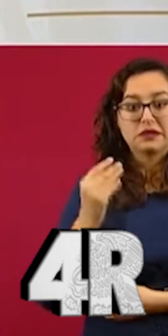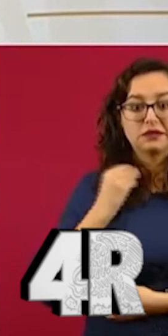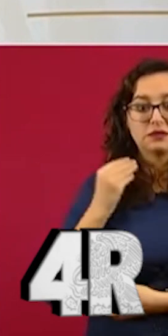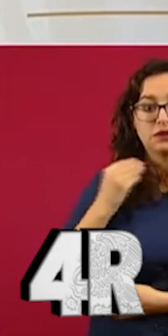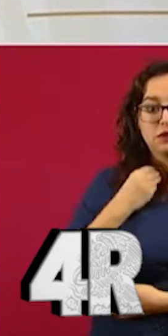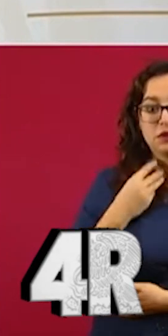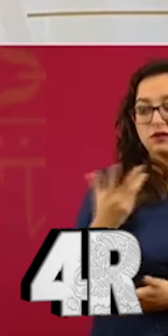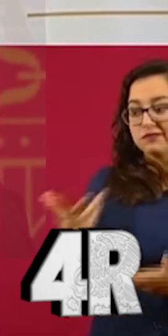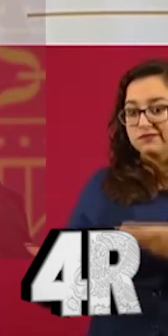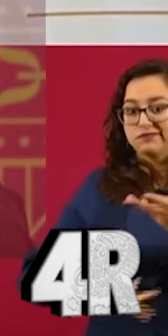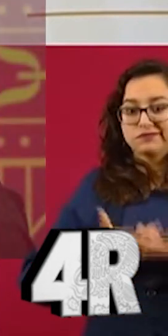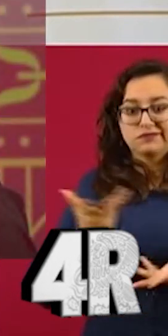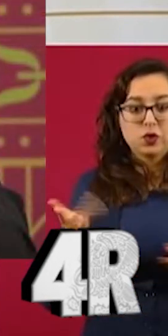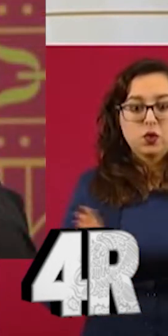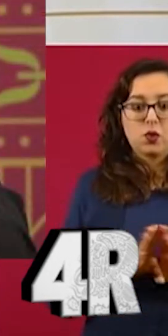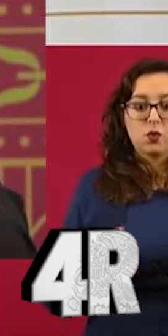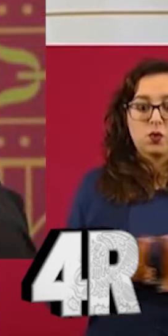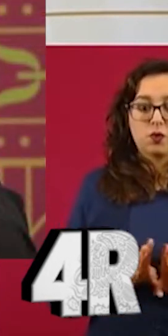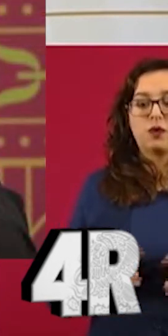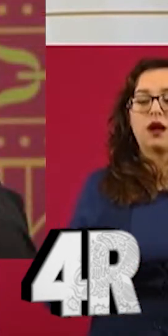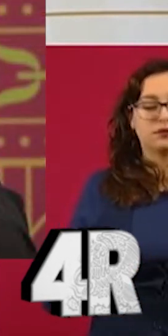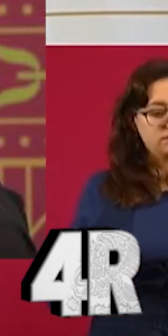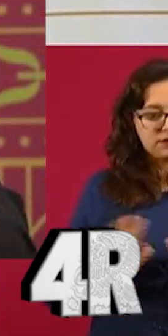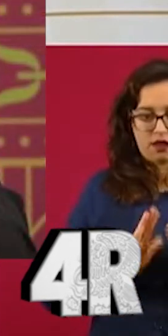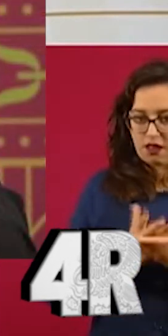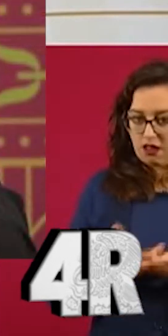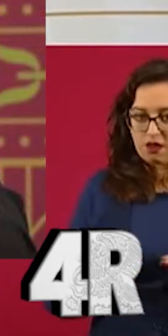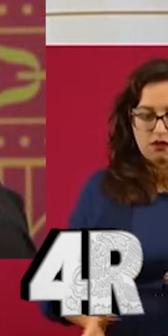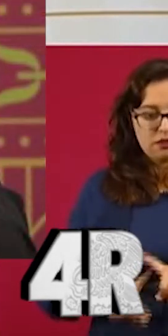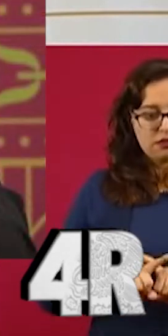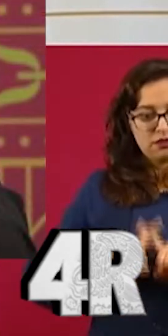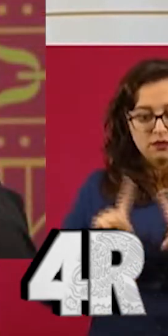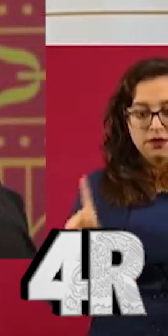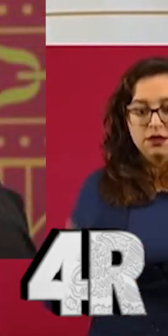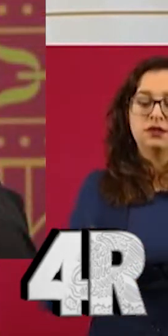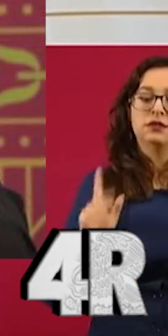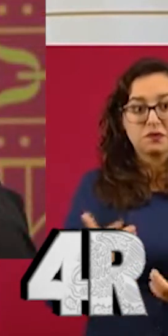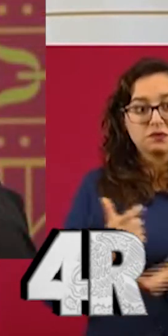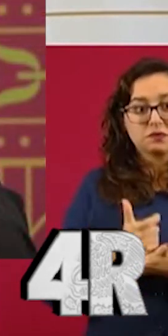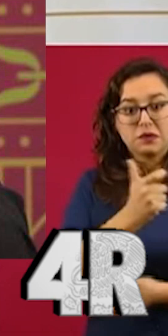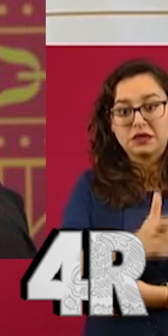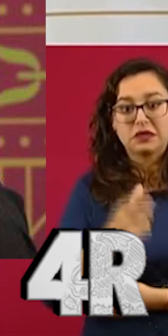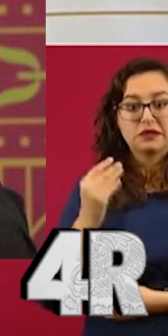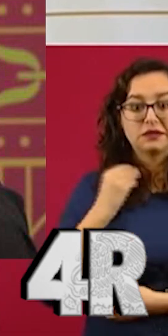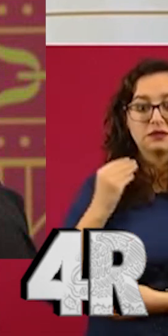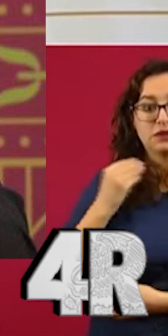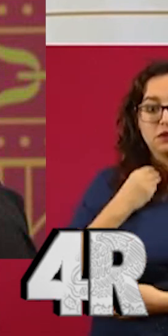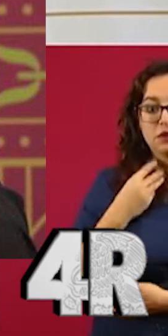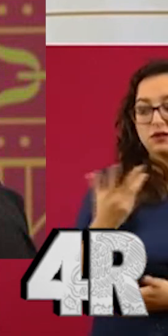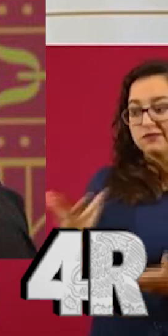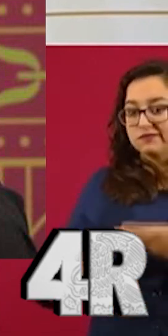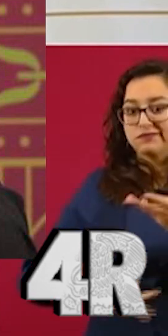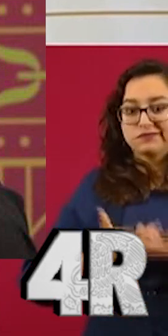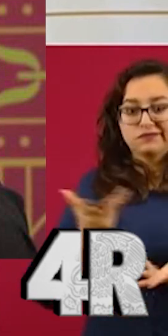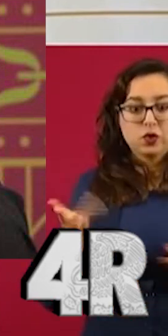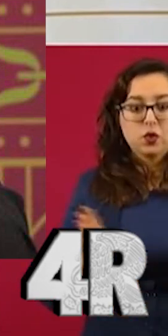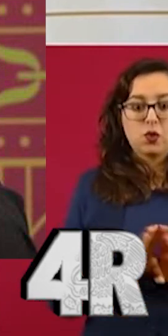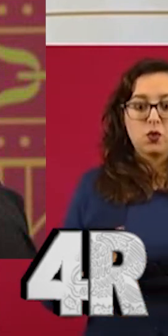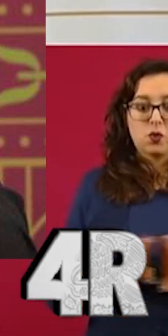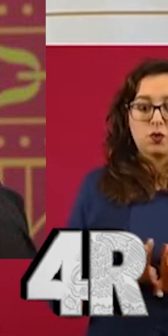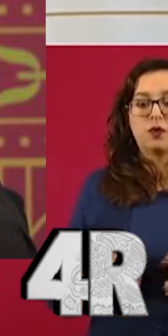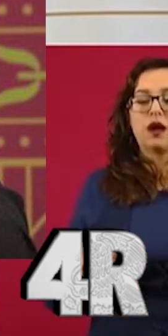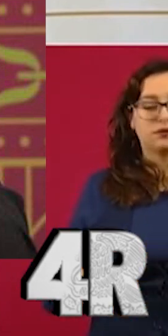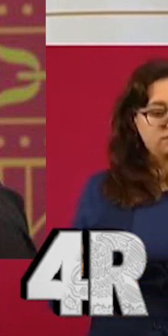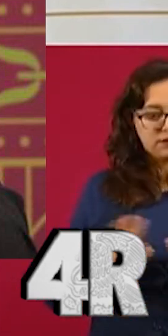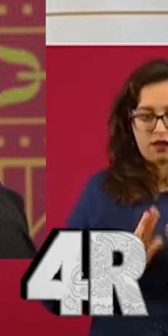respeto a anabel hernández ya su respetable información sin embargo no la compartimos ni tampoco la vamos